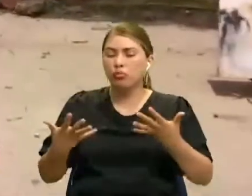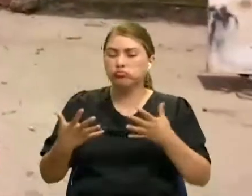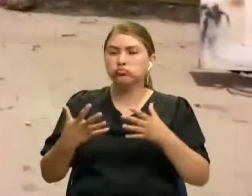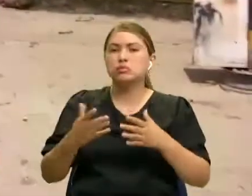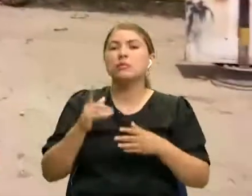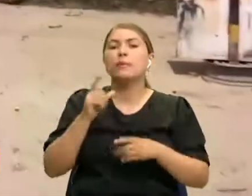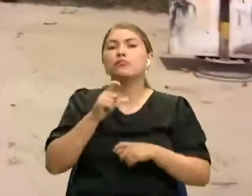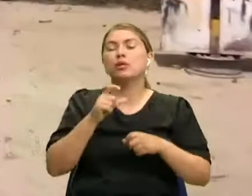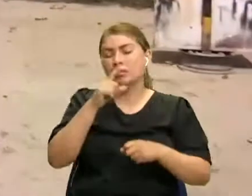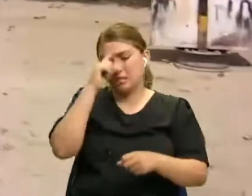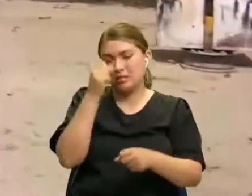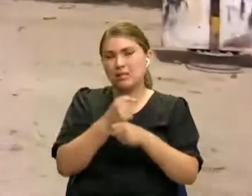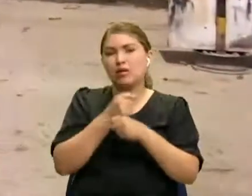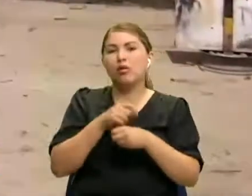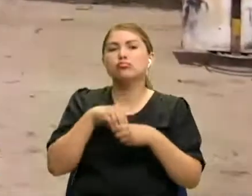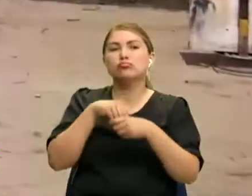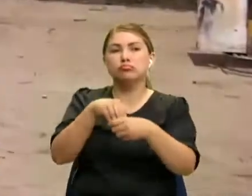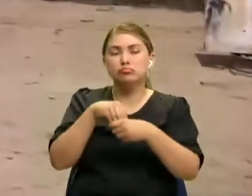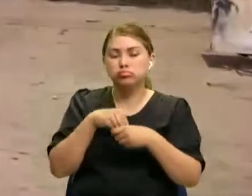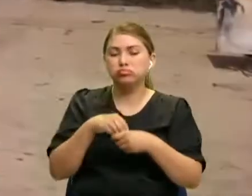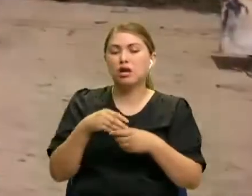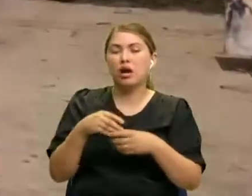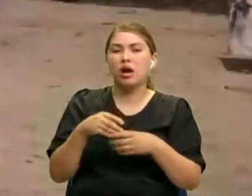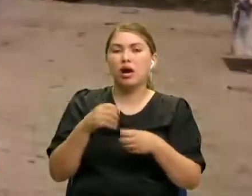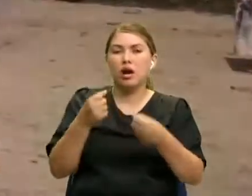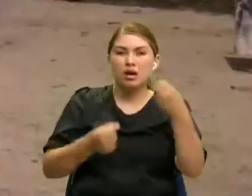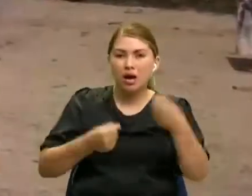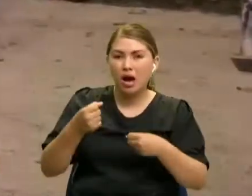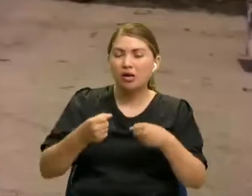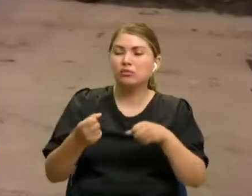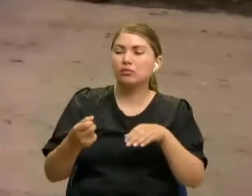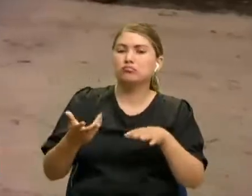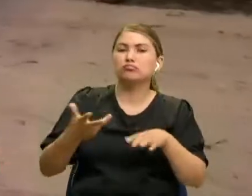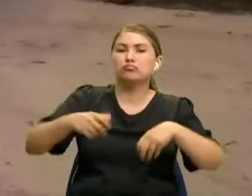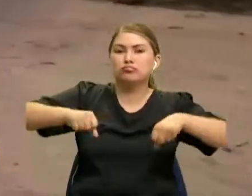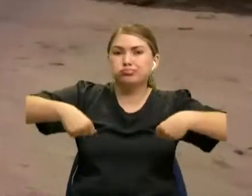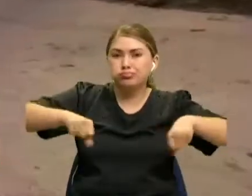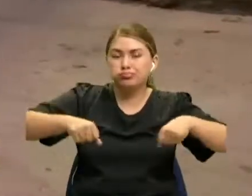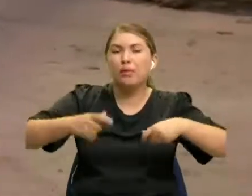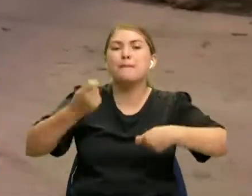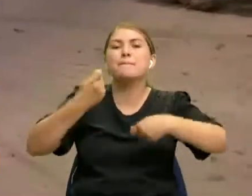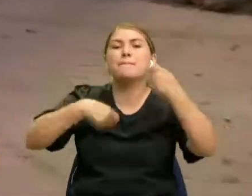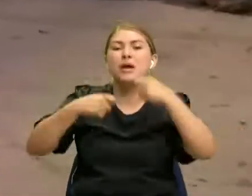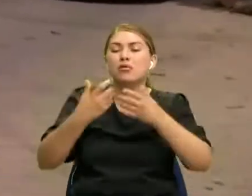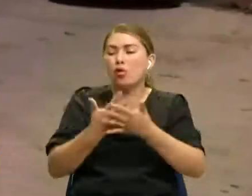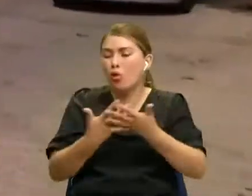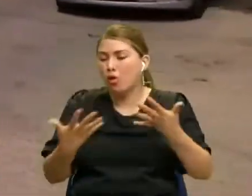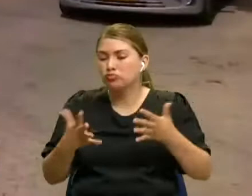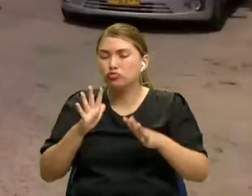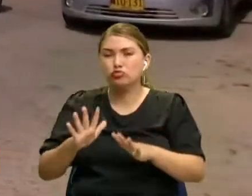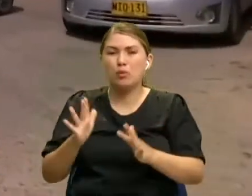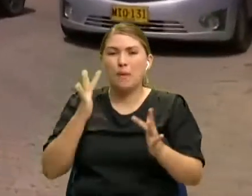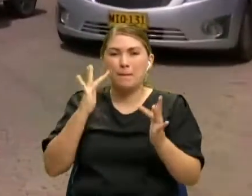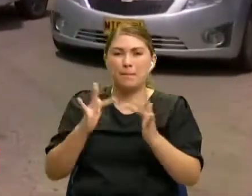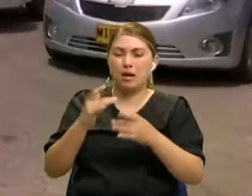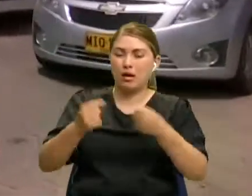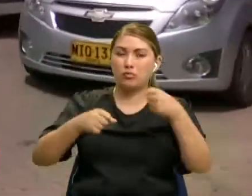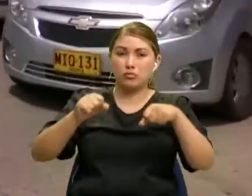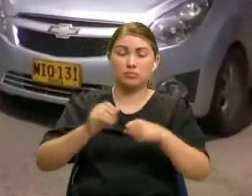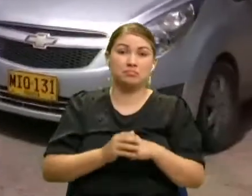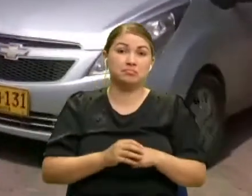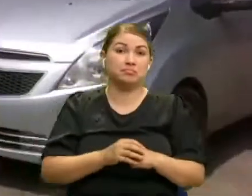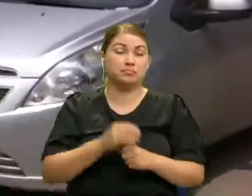que dependen de la movilidad, carros, motocicletas, también las ventas de repuesto. En este sector lo que